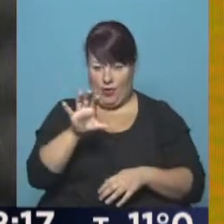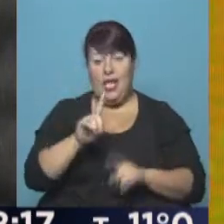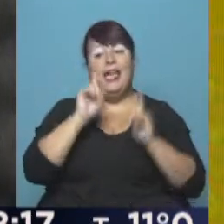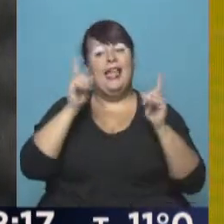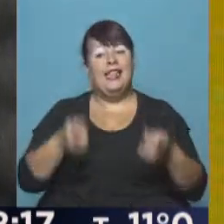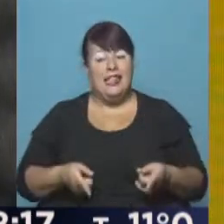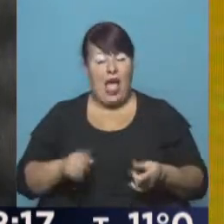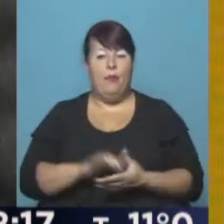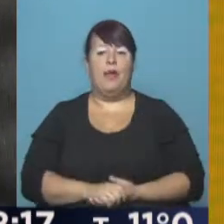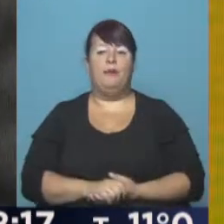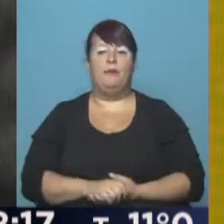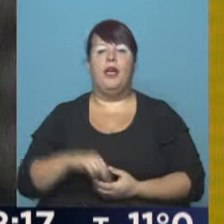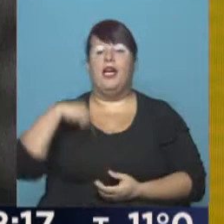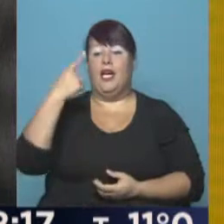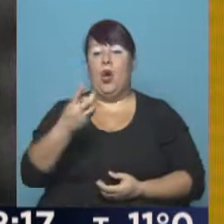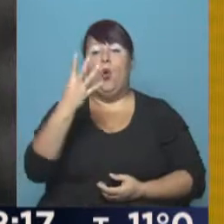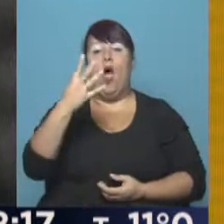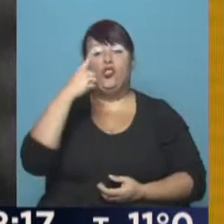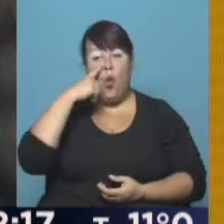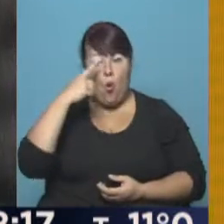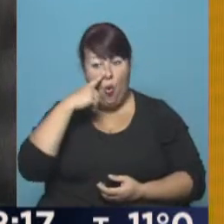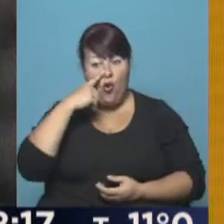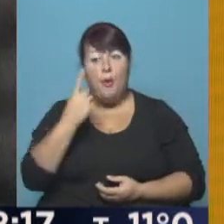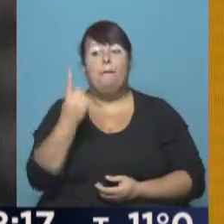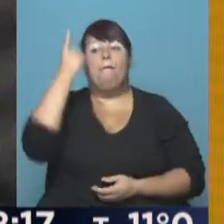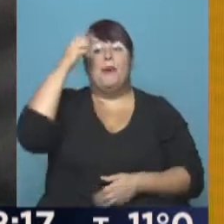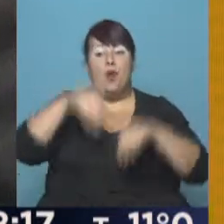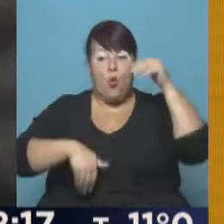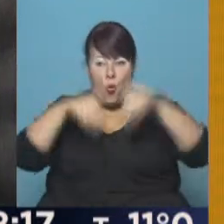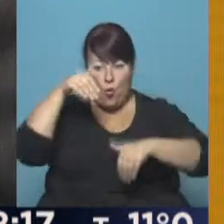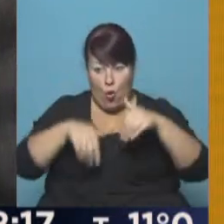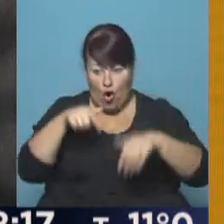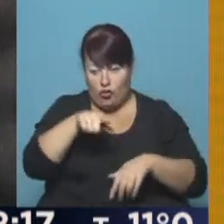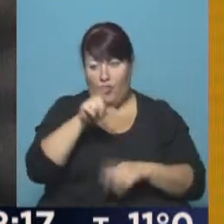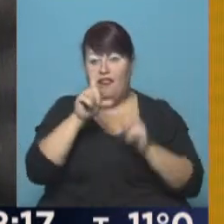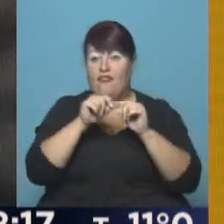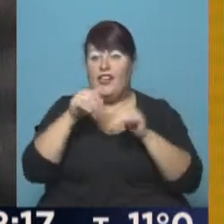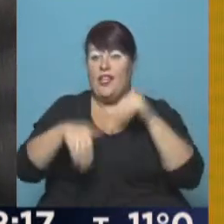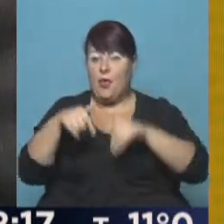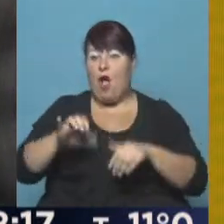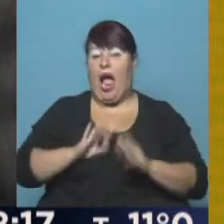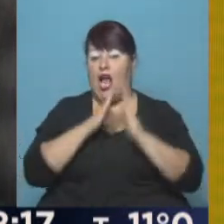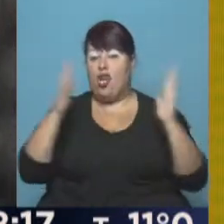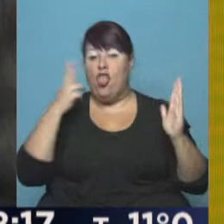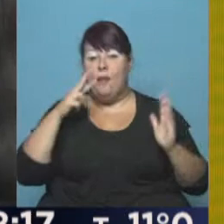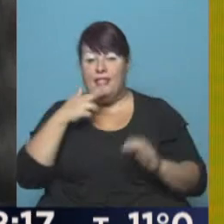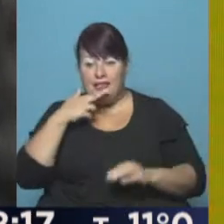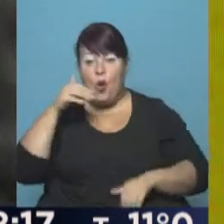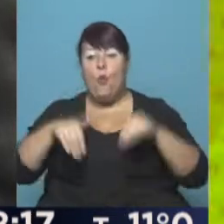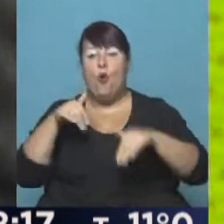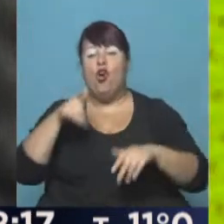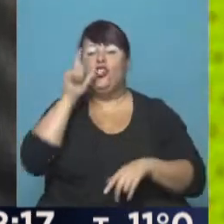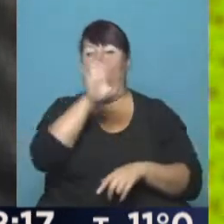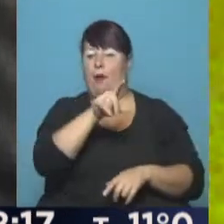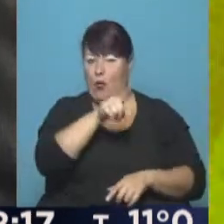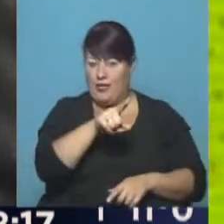pero además el próximo 4 de junio son las primeras elecciones en este calendario electoral del año 2017 elecciones en